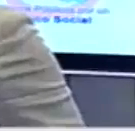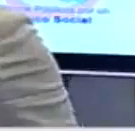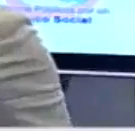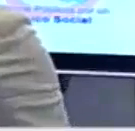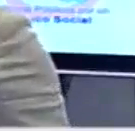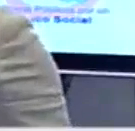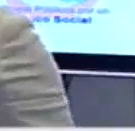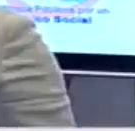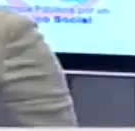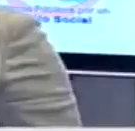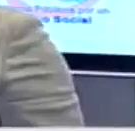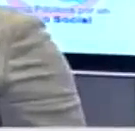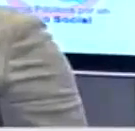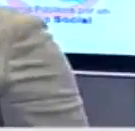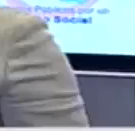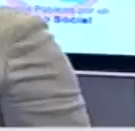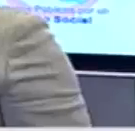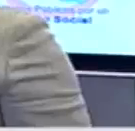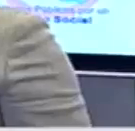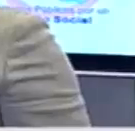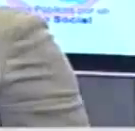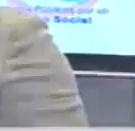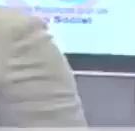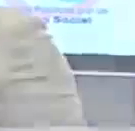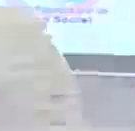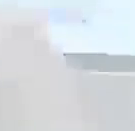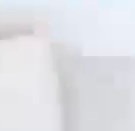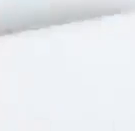de su atención. Por lo pronto, yo me despido.